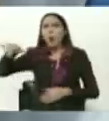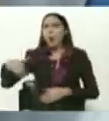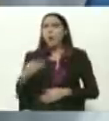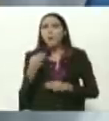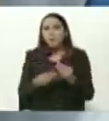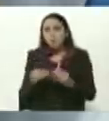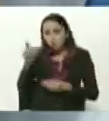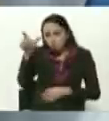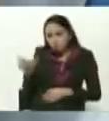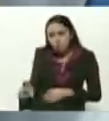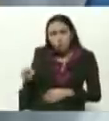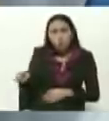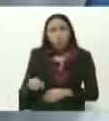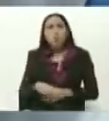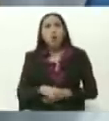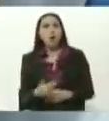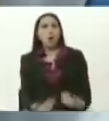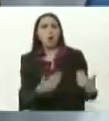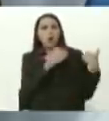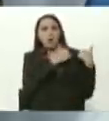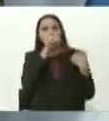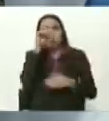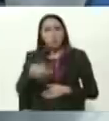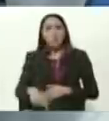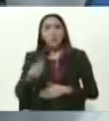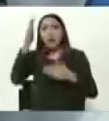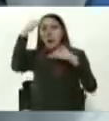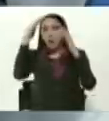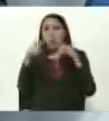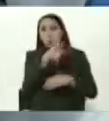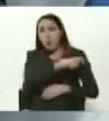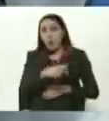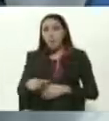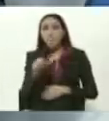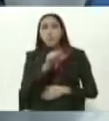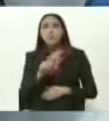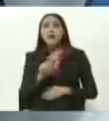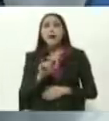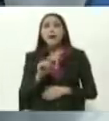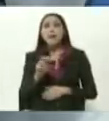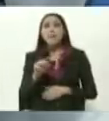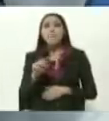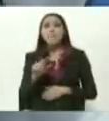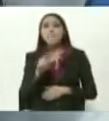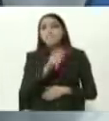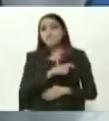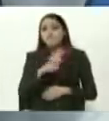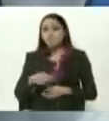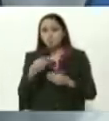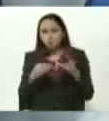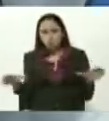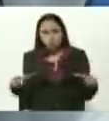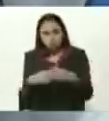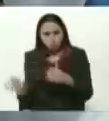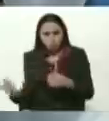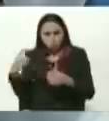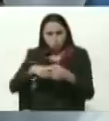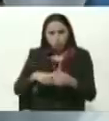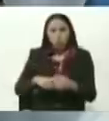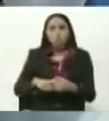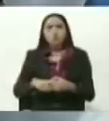bóveda del Saime. César Ochoa, atención al público del Saime, enlace con los grupos criminales para tramitaciones de